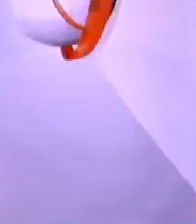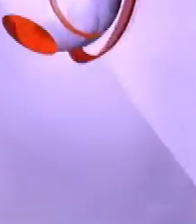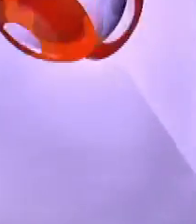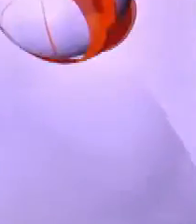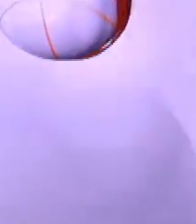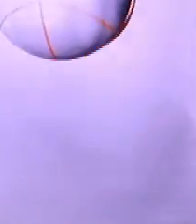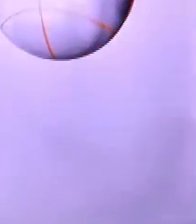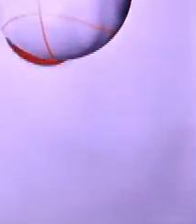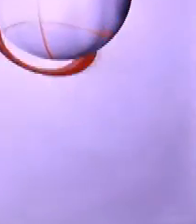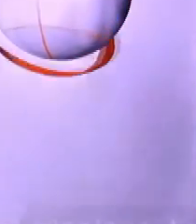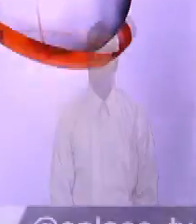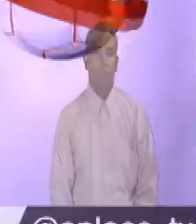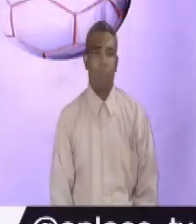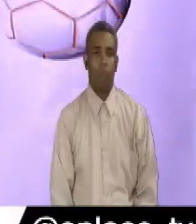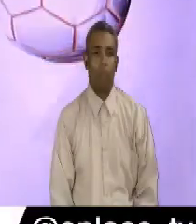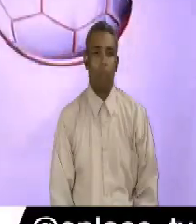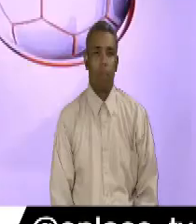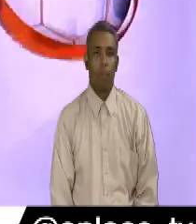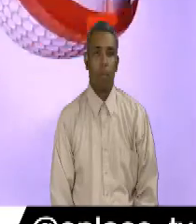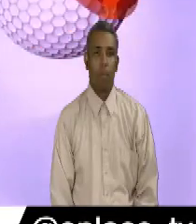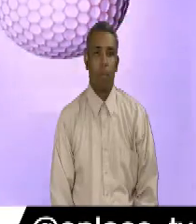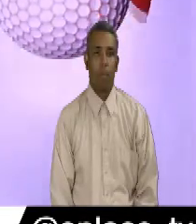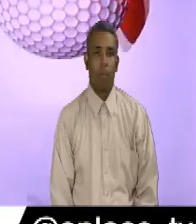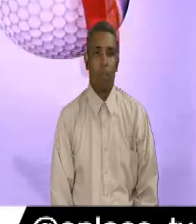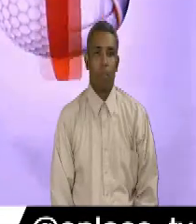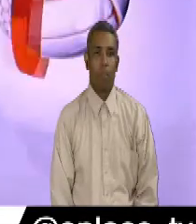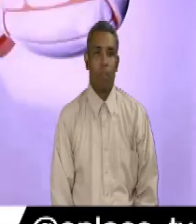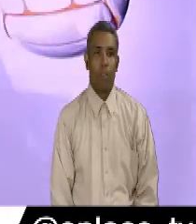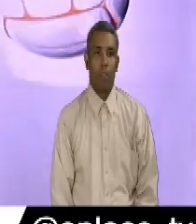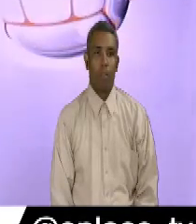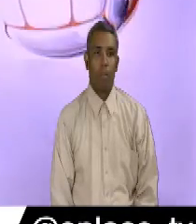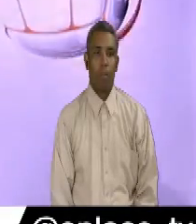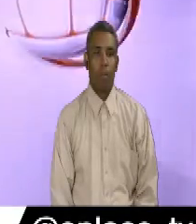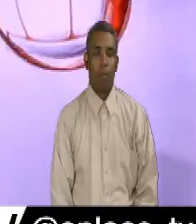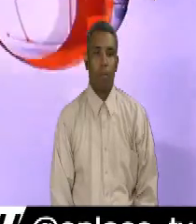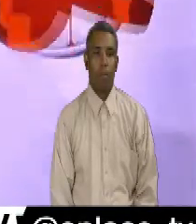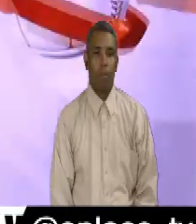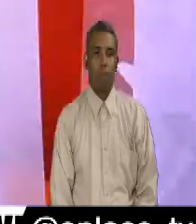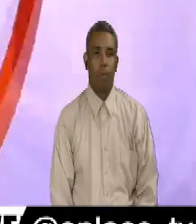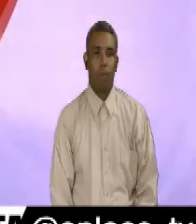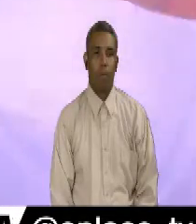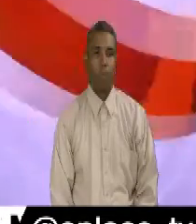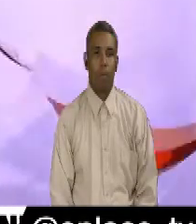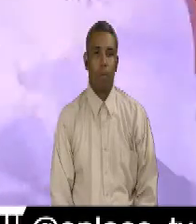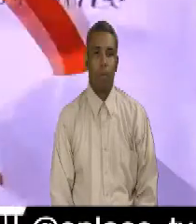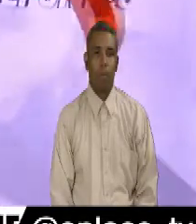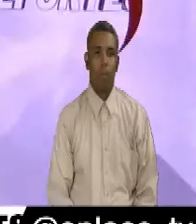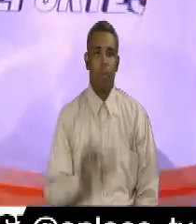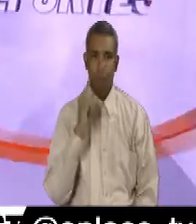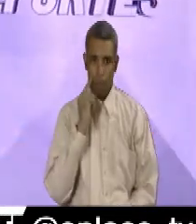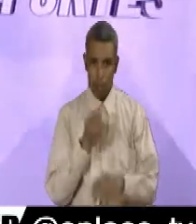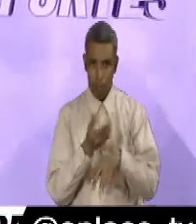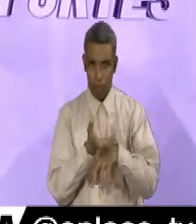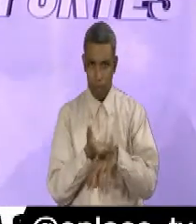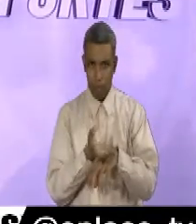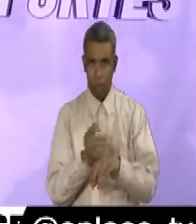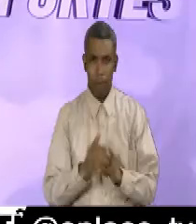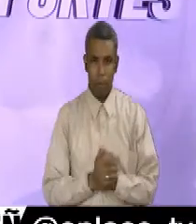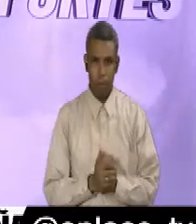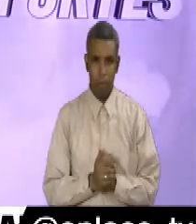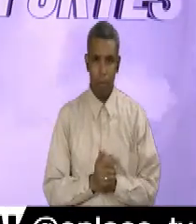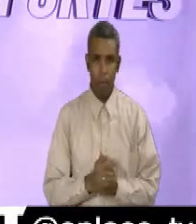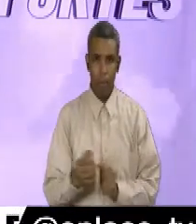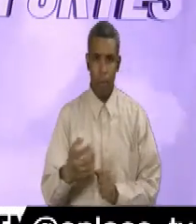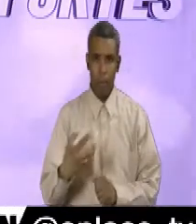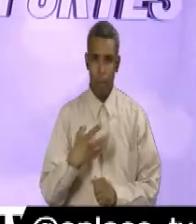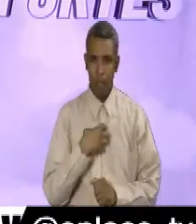Bienvenidos a la información deportiva. En la cancha sintética de la Cotra Eco se jugó triangular amistoso de fútbol femenino. Esto con miras a lo